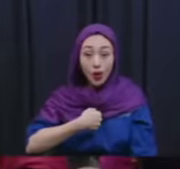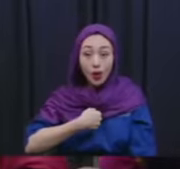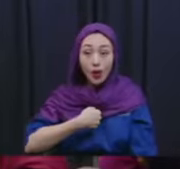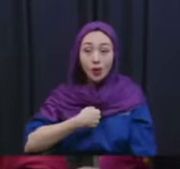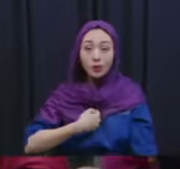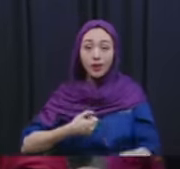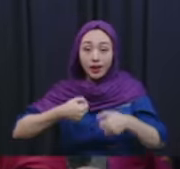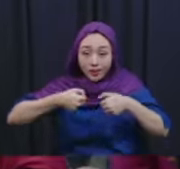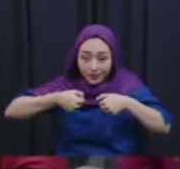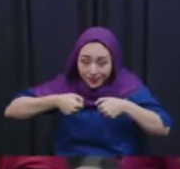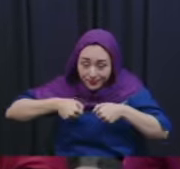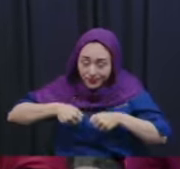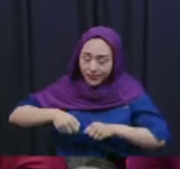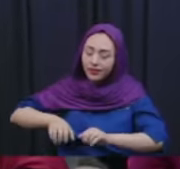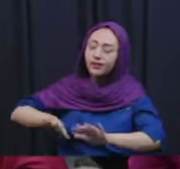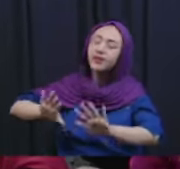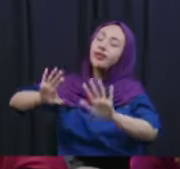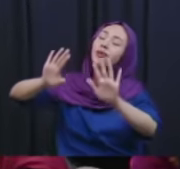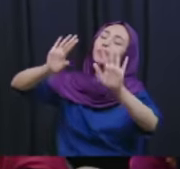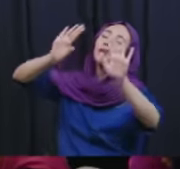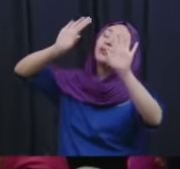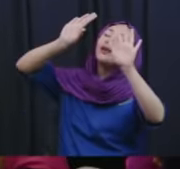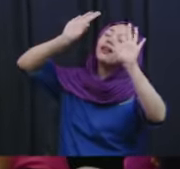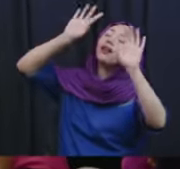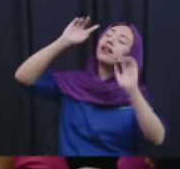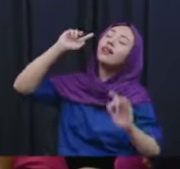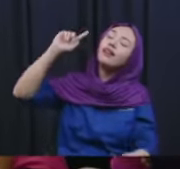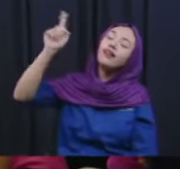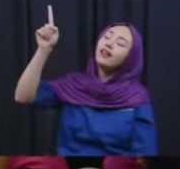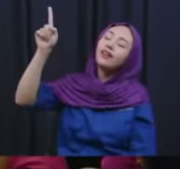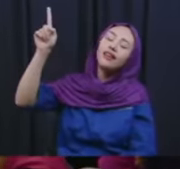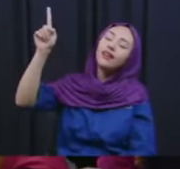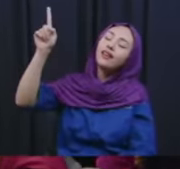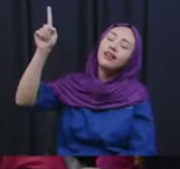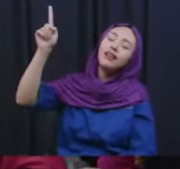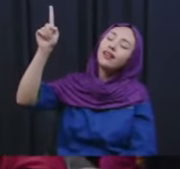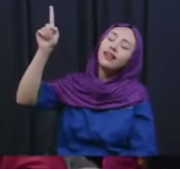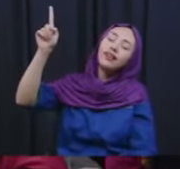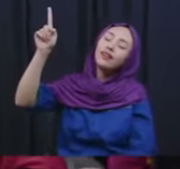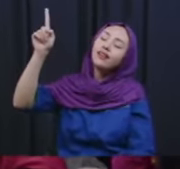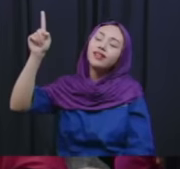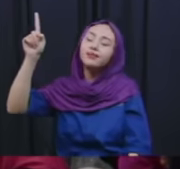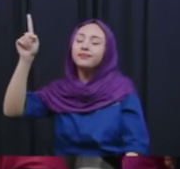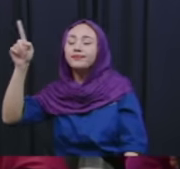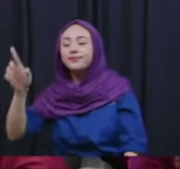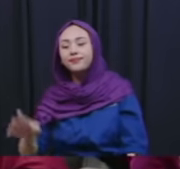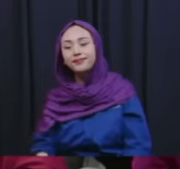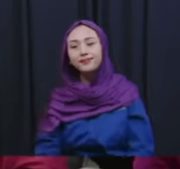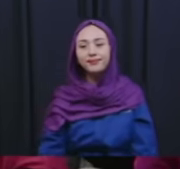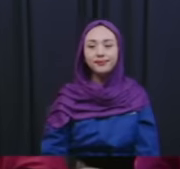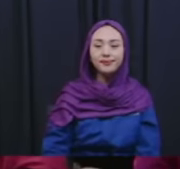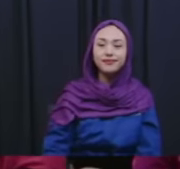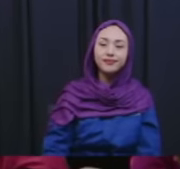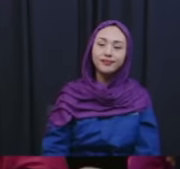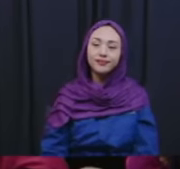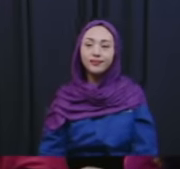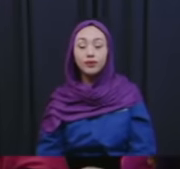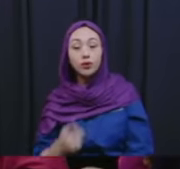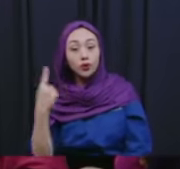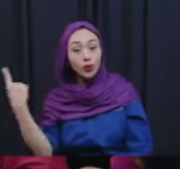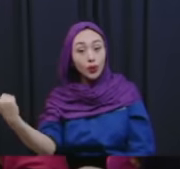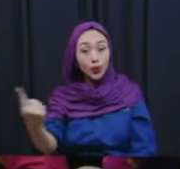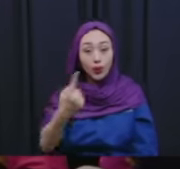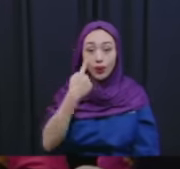yo me rindo a él todo a Cristo